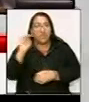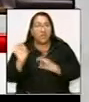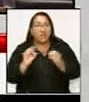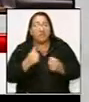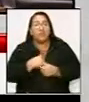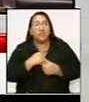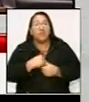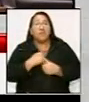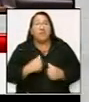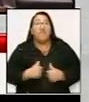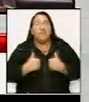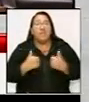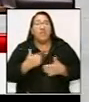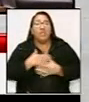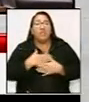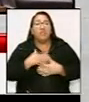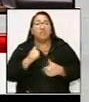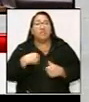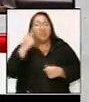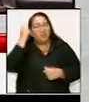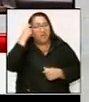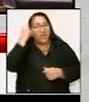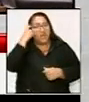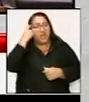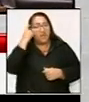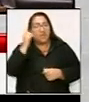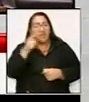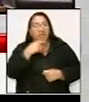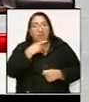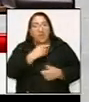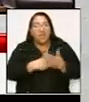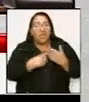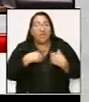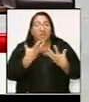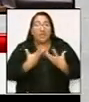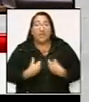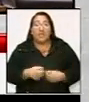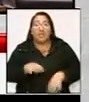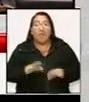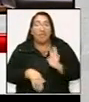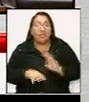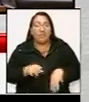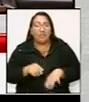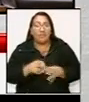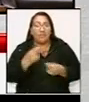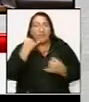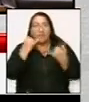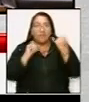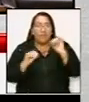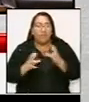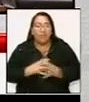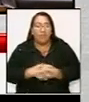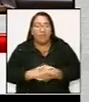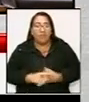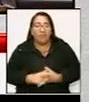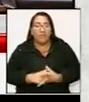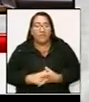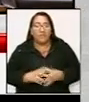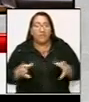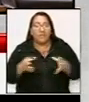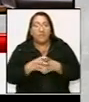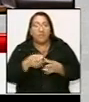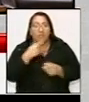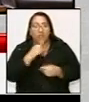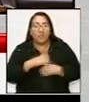propia vida, dueña de su propia sabiduría. Esa mujer que tristemente hay ideologías que cosifican a la